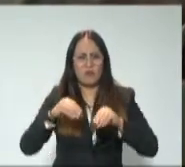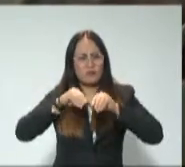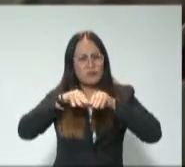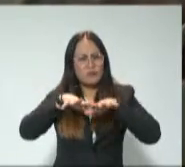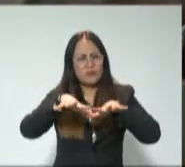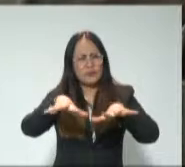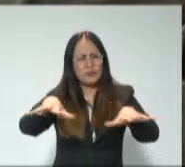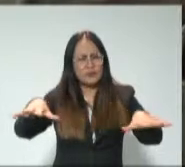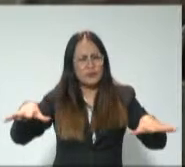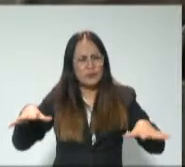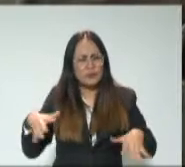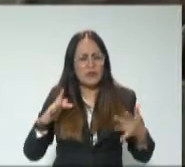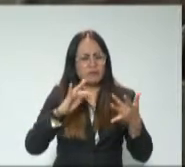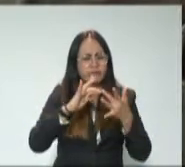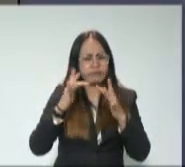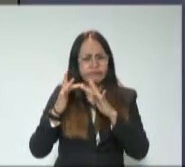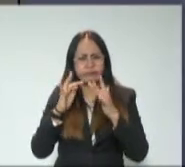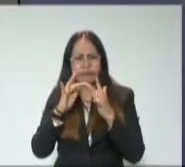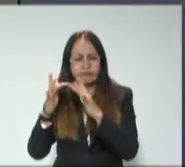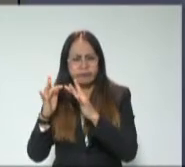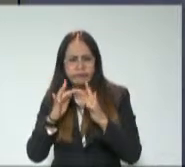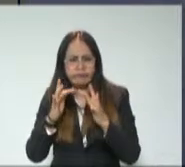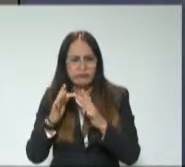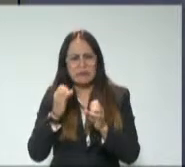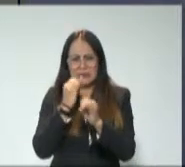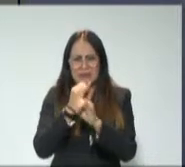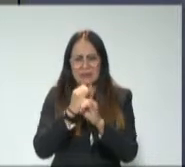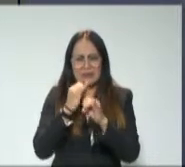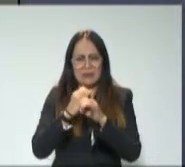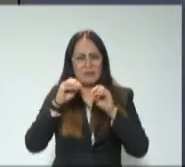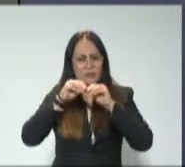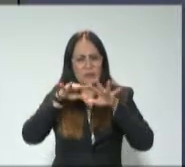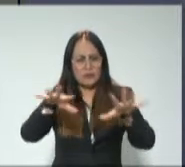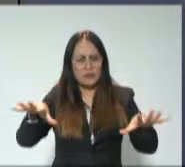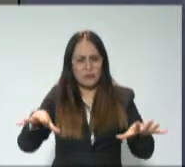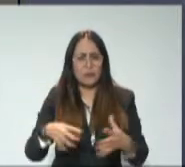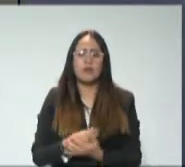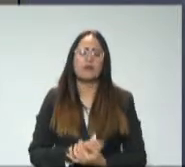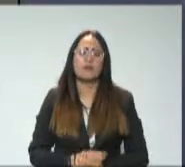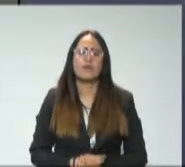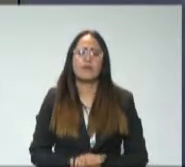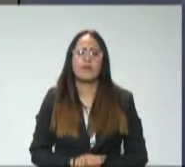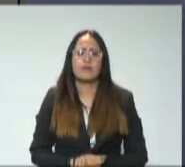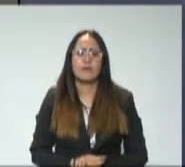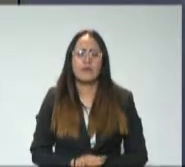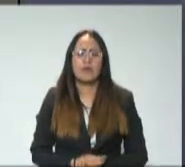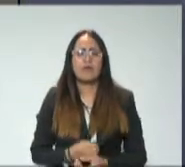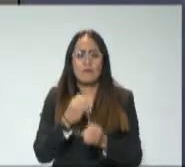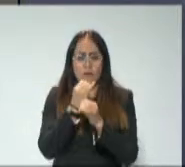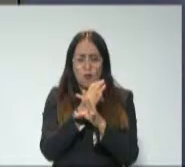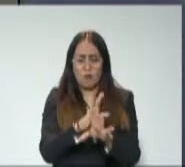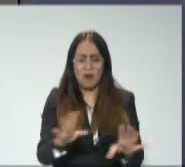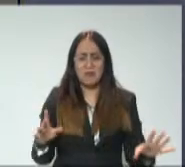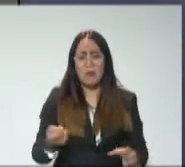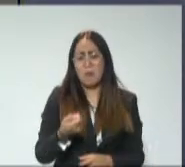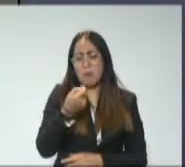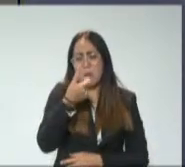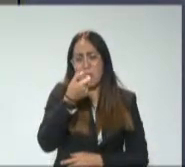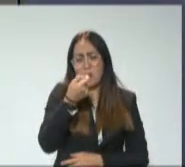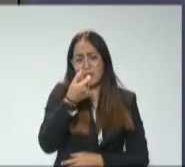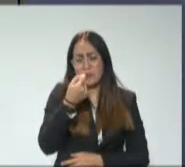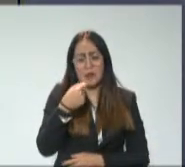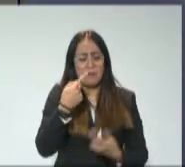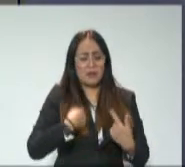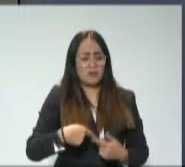sucede en redes no basta entonces perseguir Y procesar con poca información a quienes se